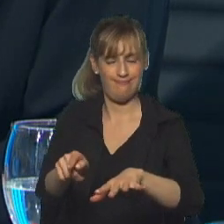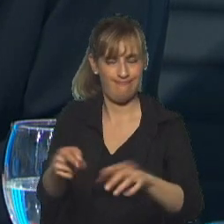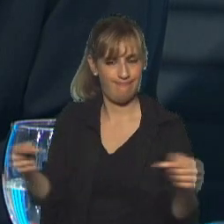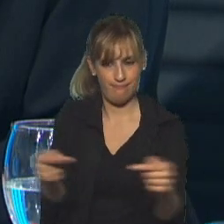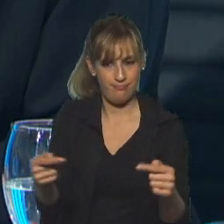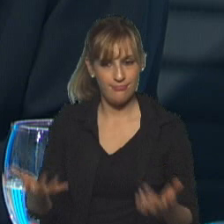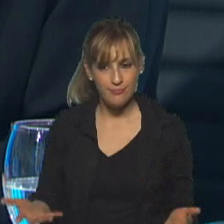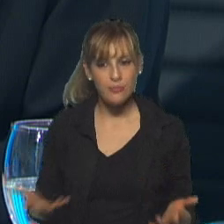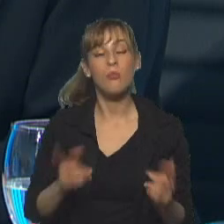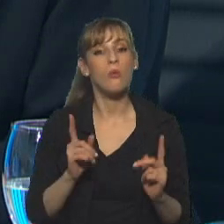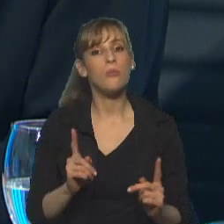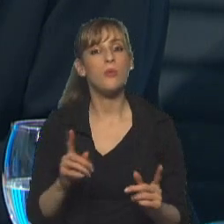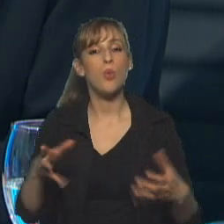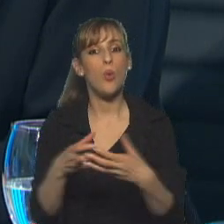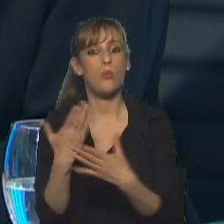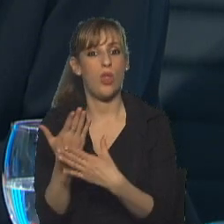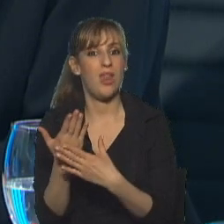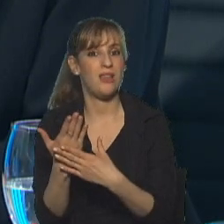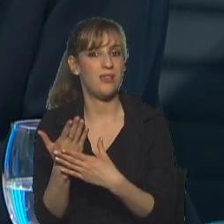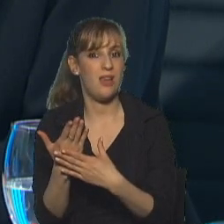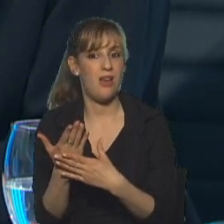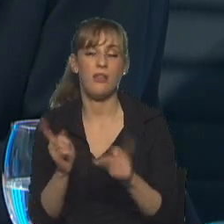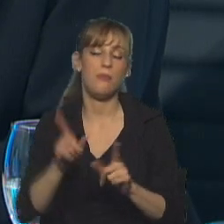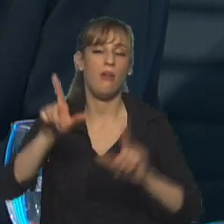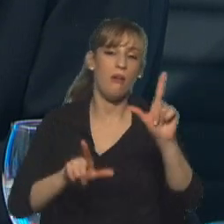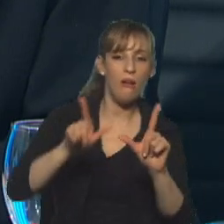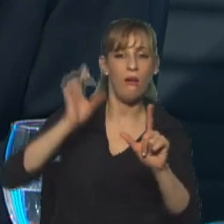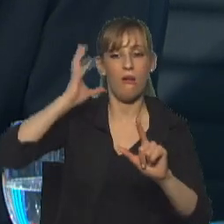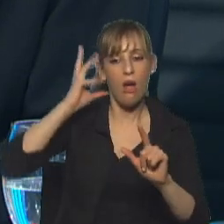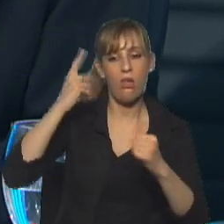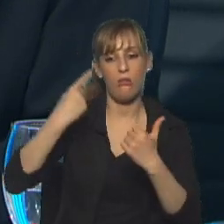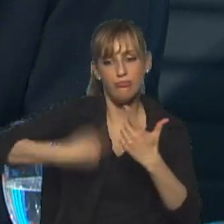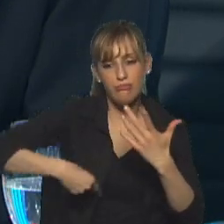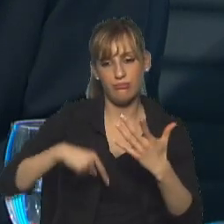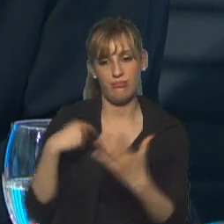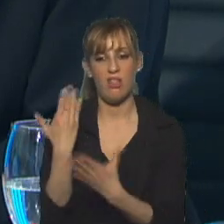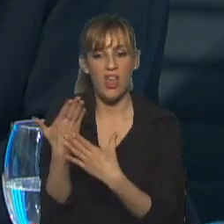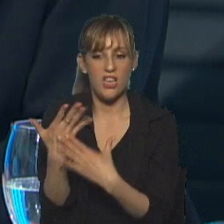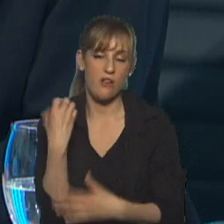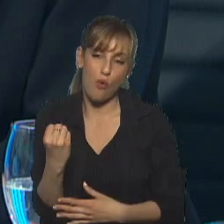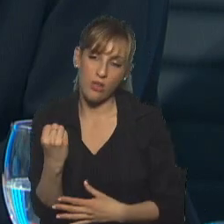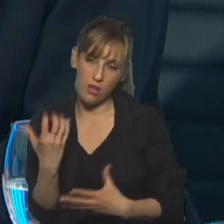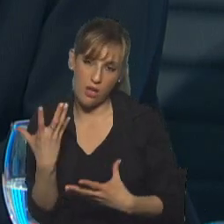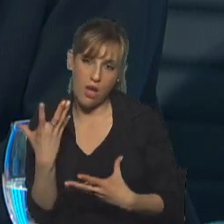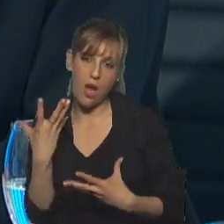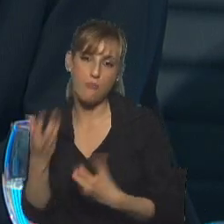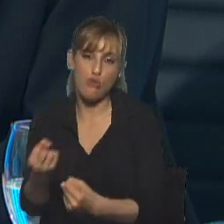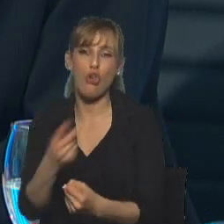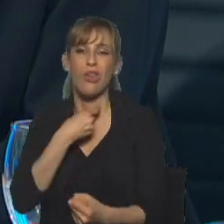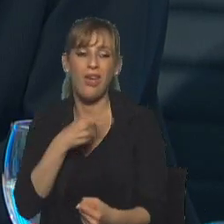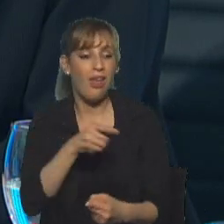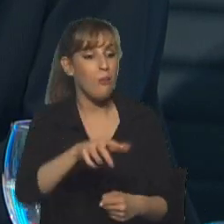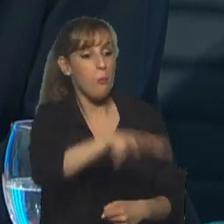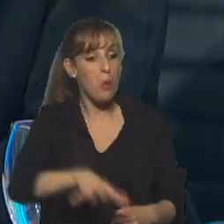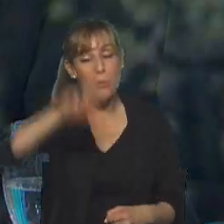desde la extrema derecha con los medios hegemónicos que también son de extrema derecha en Chile y que tratan de culpar al pueblo mapuche por los